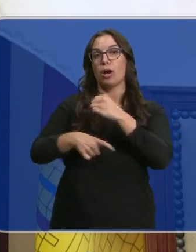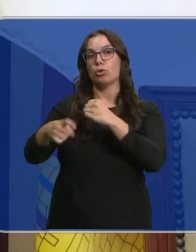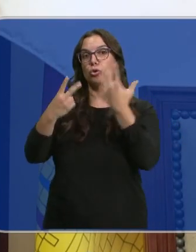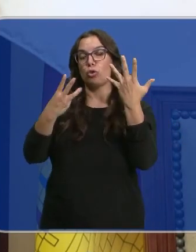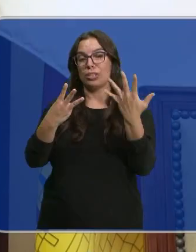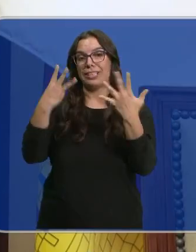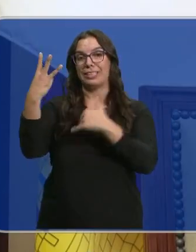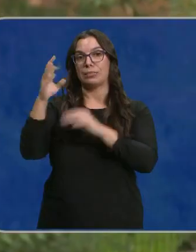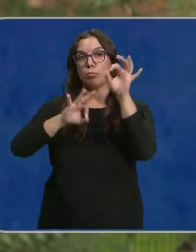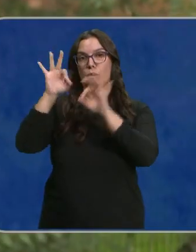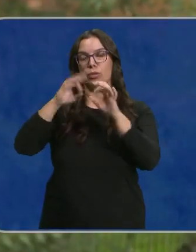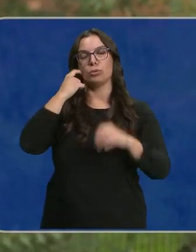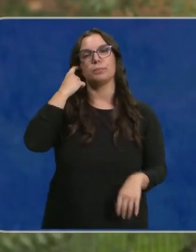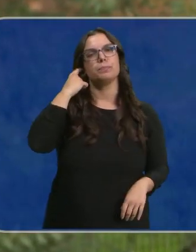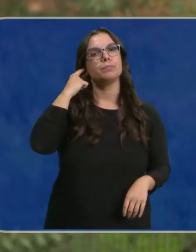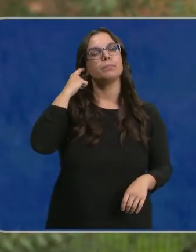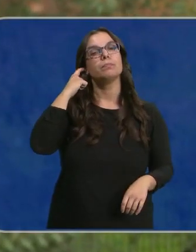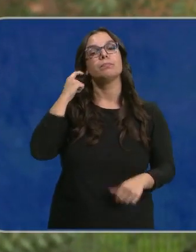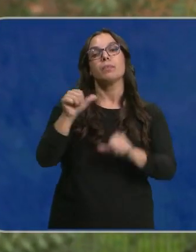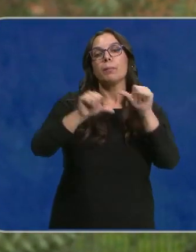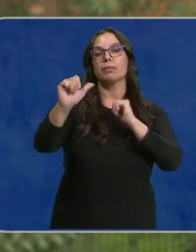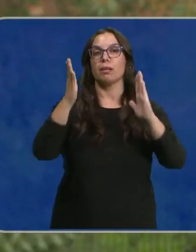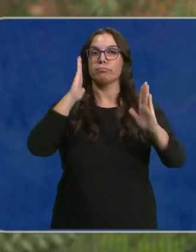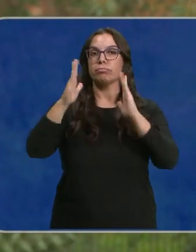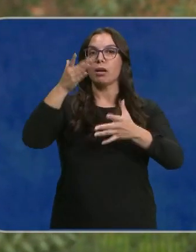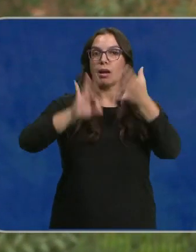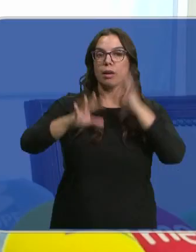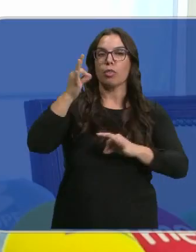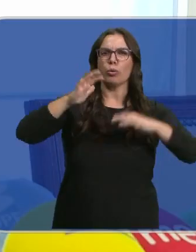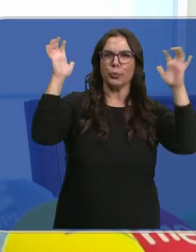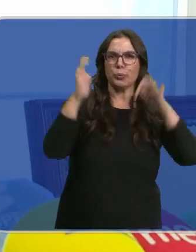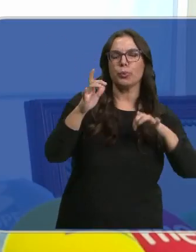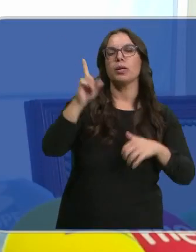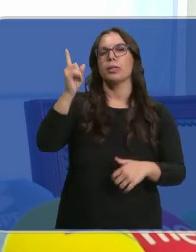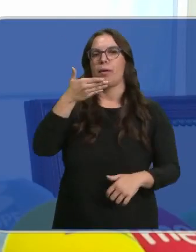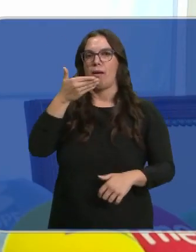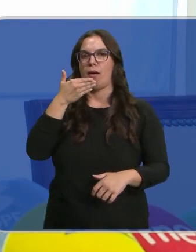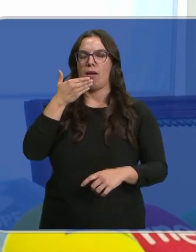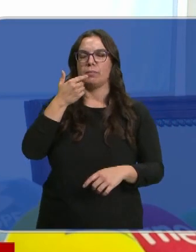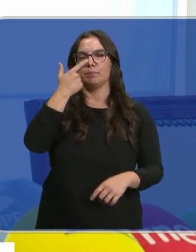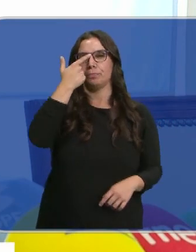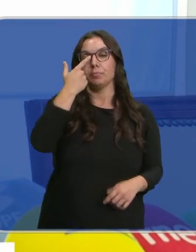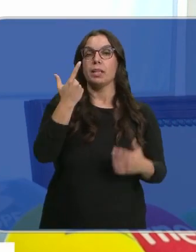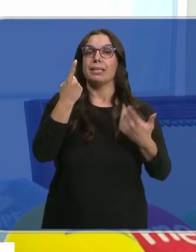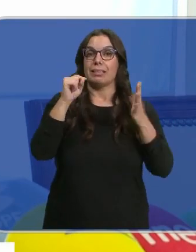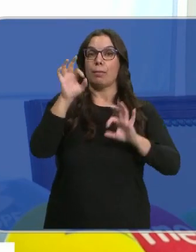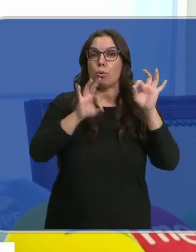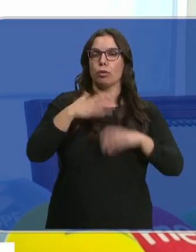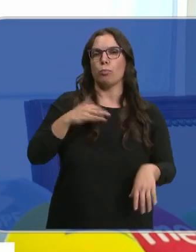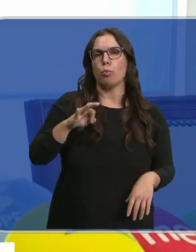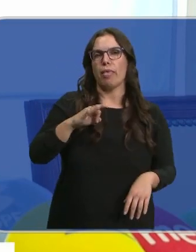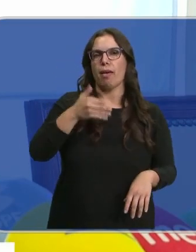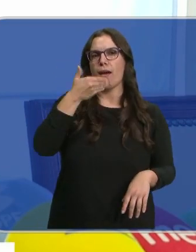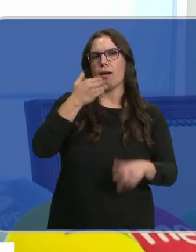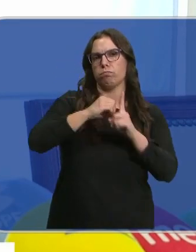del 83%. Y nos espera un otoño cálido y húmedo. Una probabilidad del 60% de que